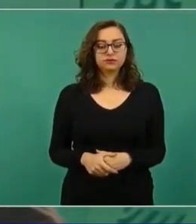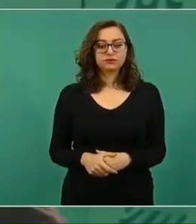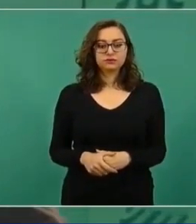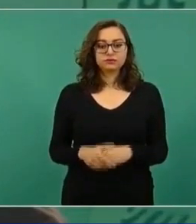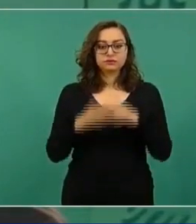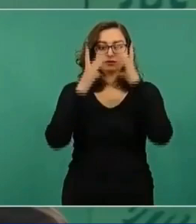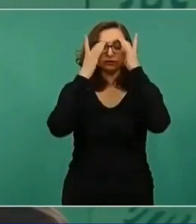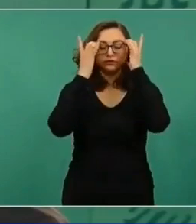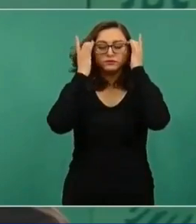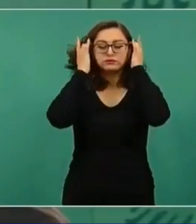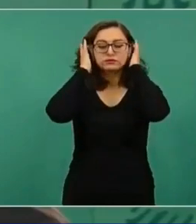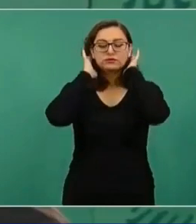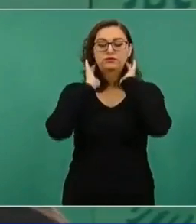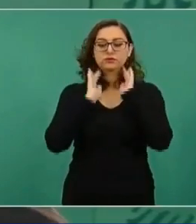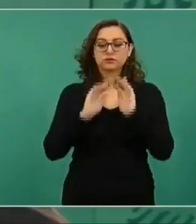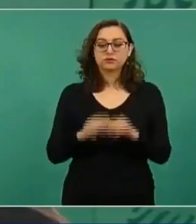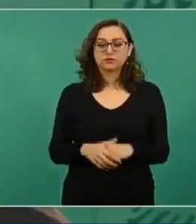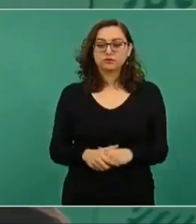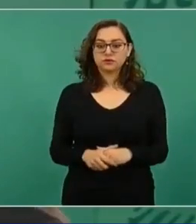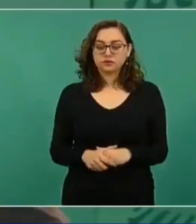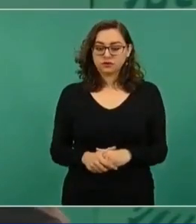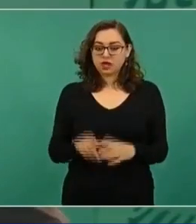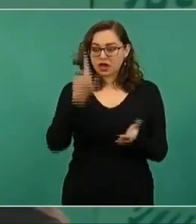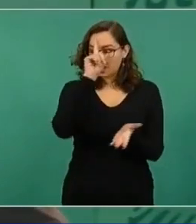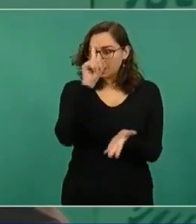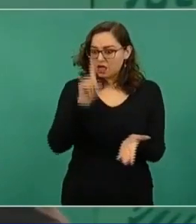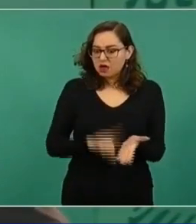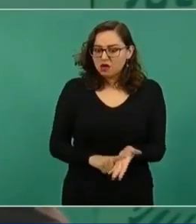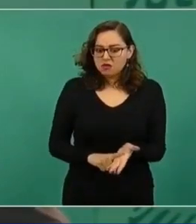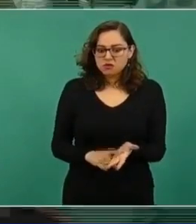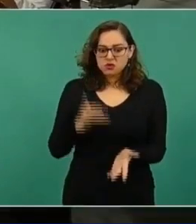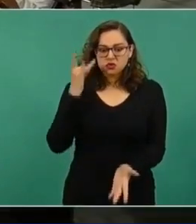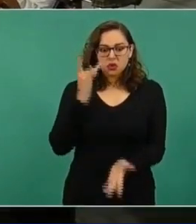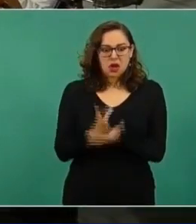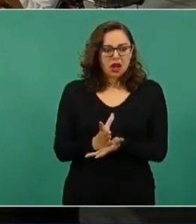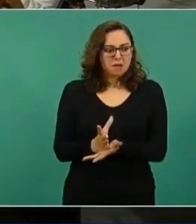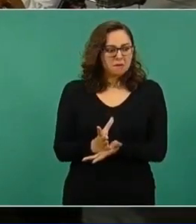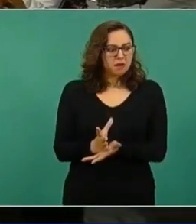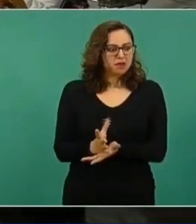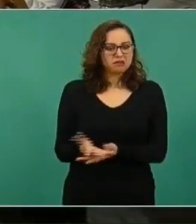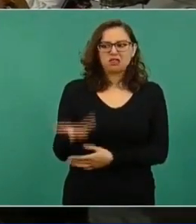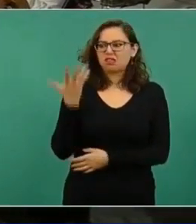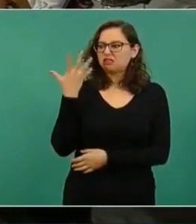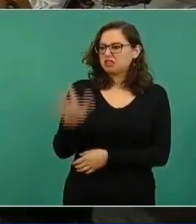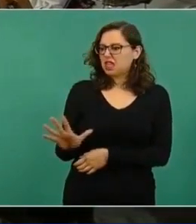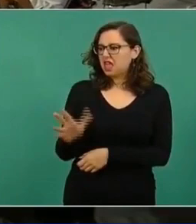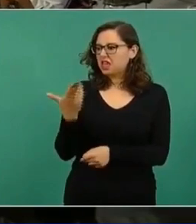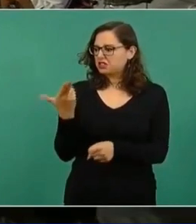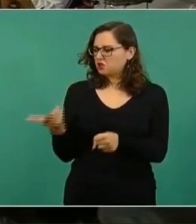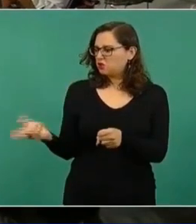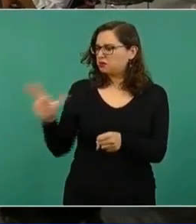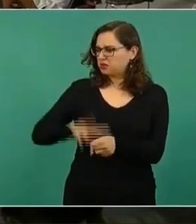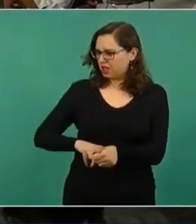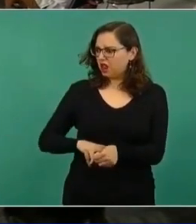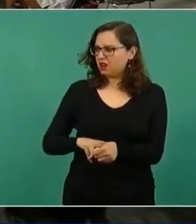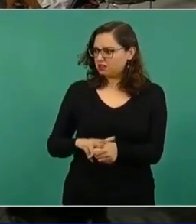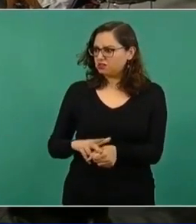con manejo directo de 10 hospitales, ¿cuántos hospitales en el país?